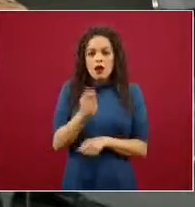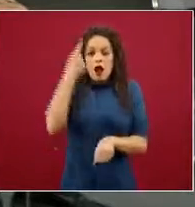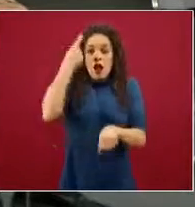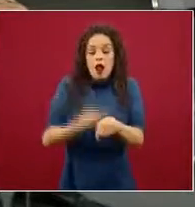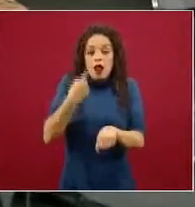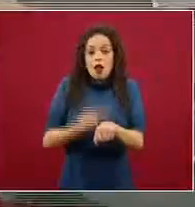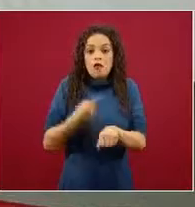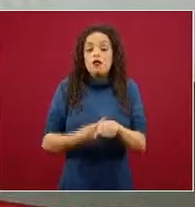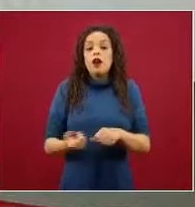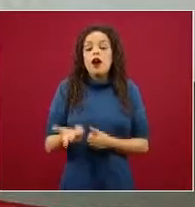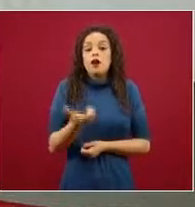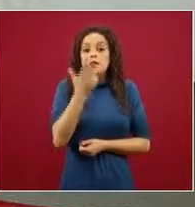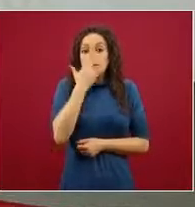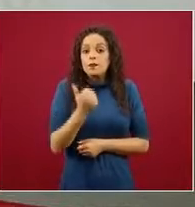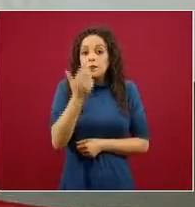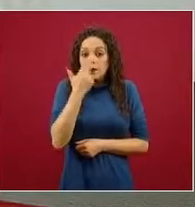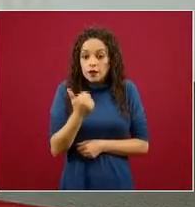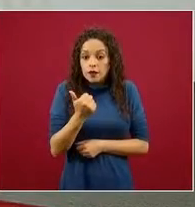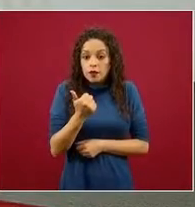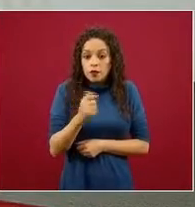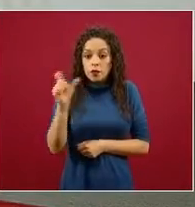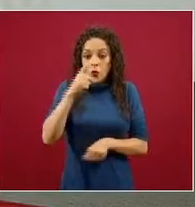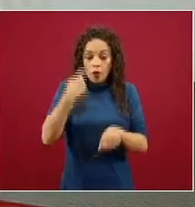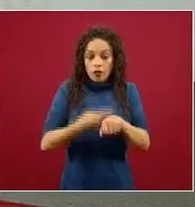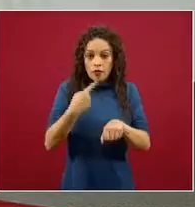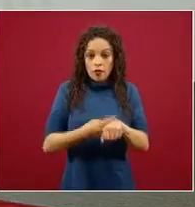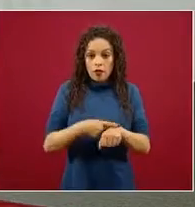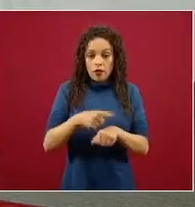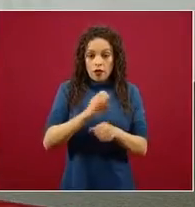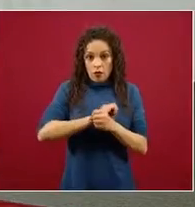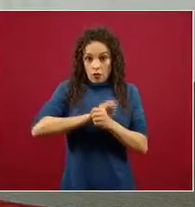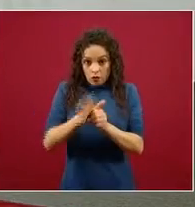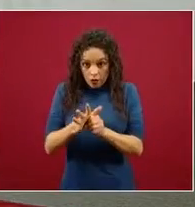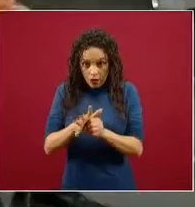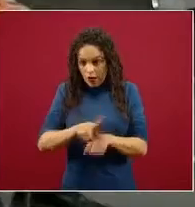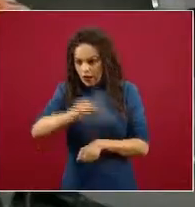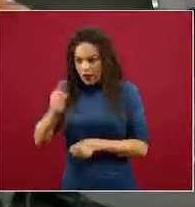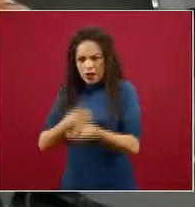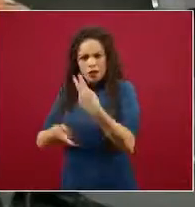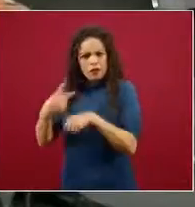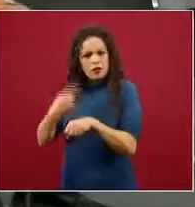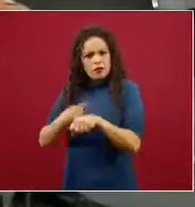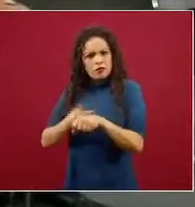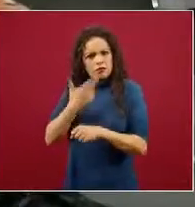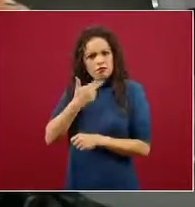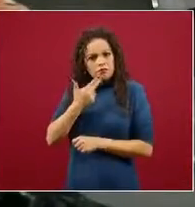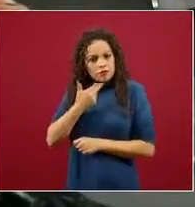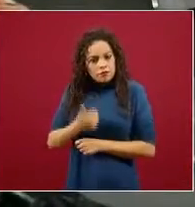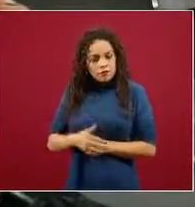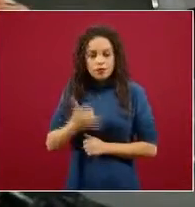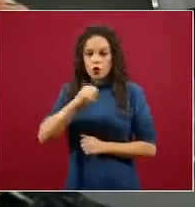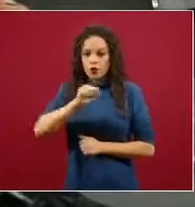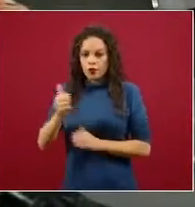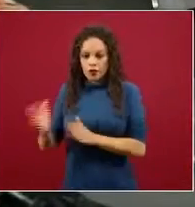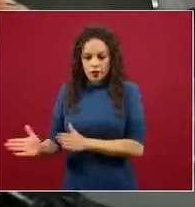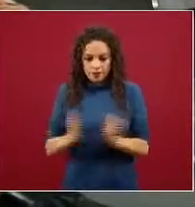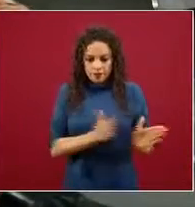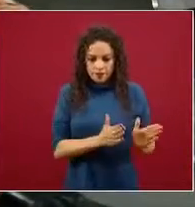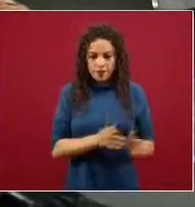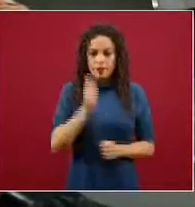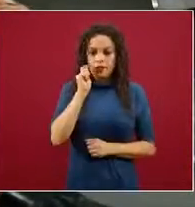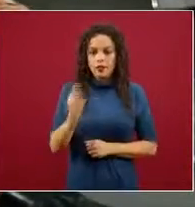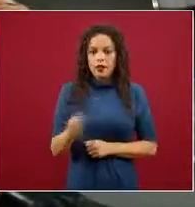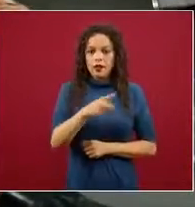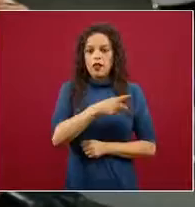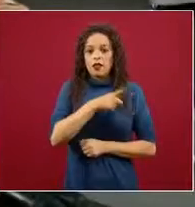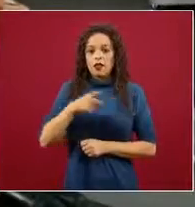primera pregunta. La segunda, doctor, respecto a las medidas de sana distancia,